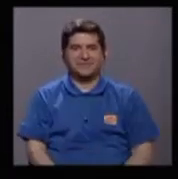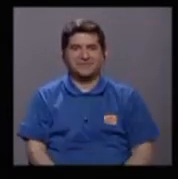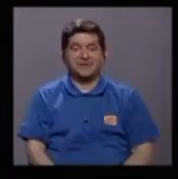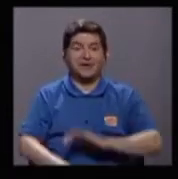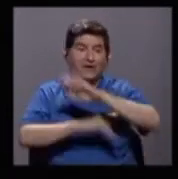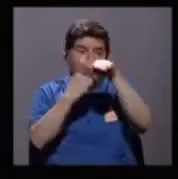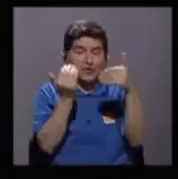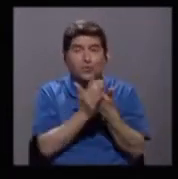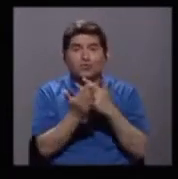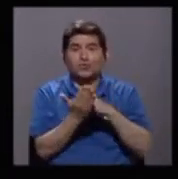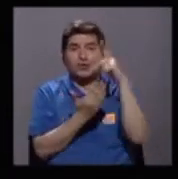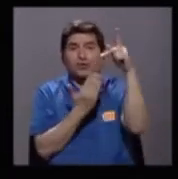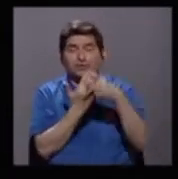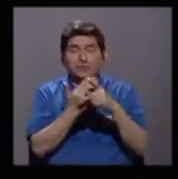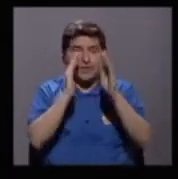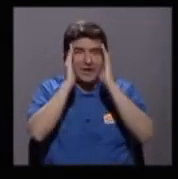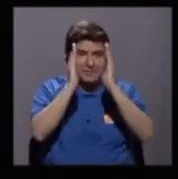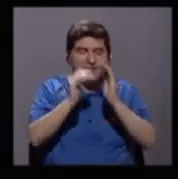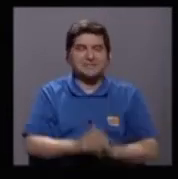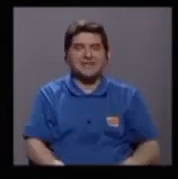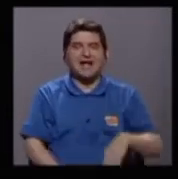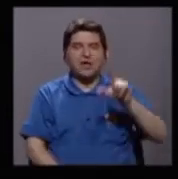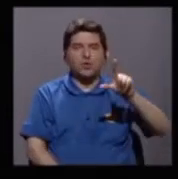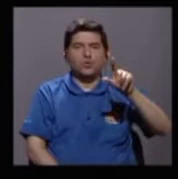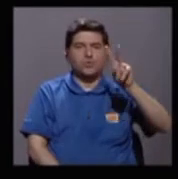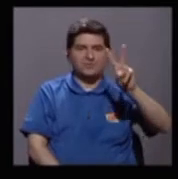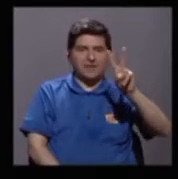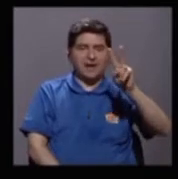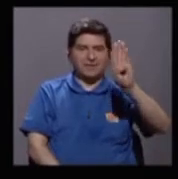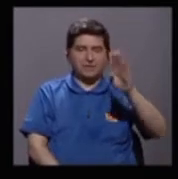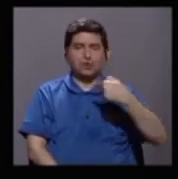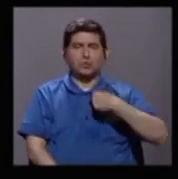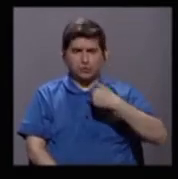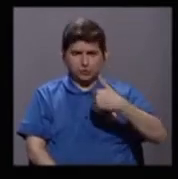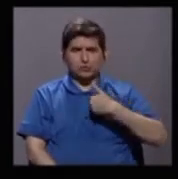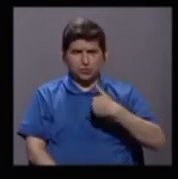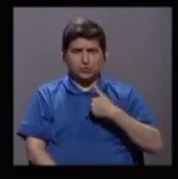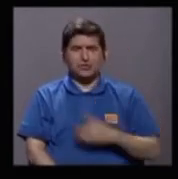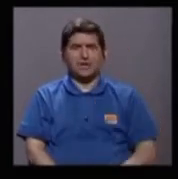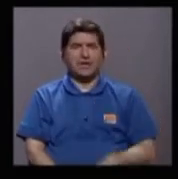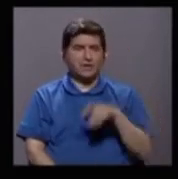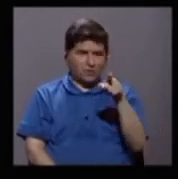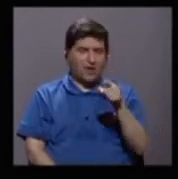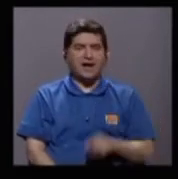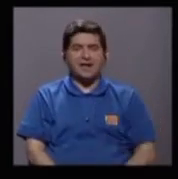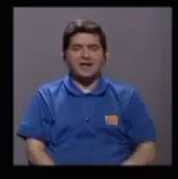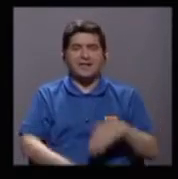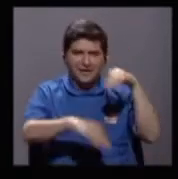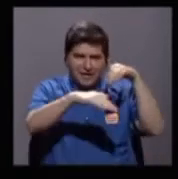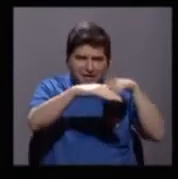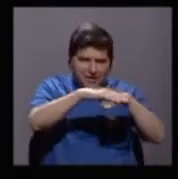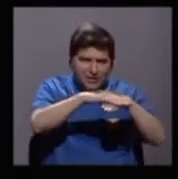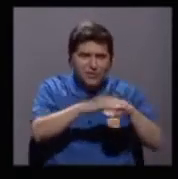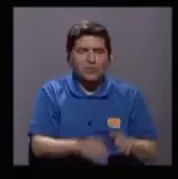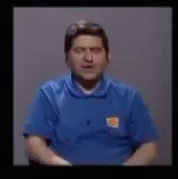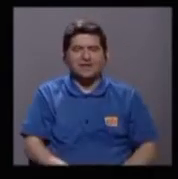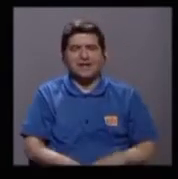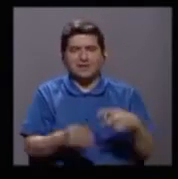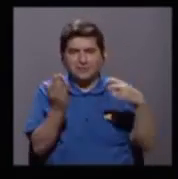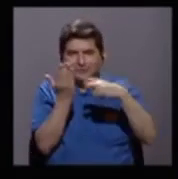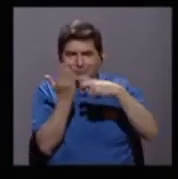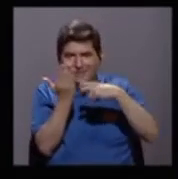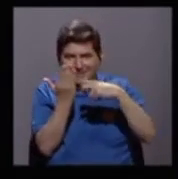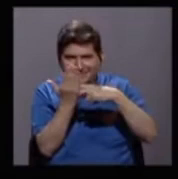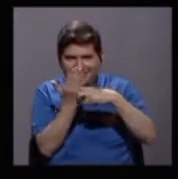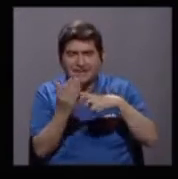con todos los programas dedicados a Beethoven. Ahí tengo en mi casa los abonos guardados, pero lo